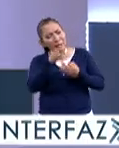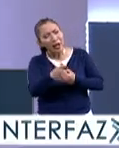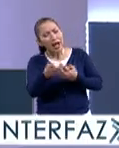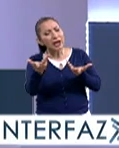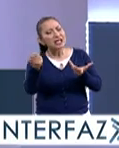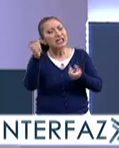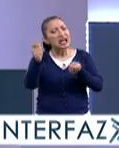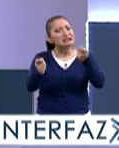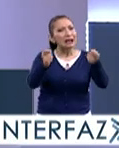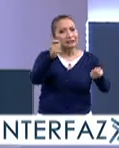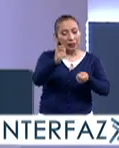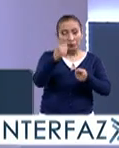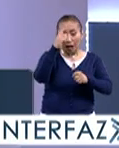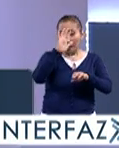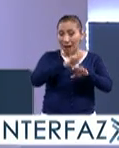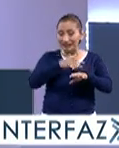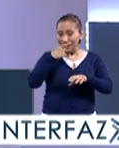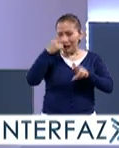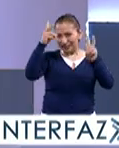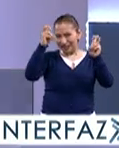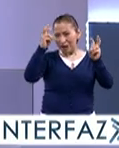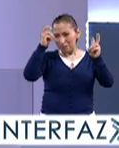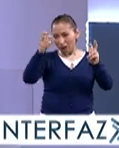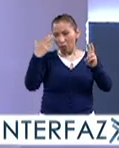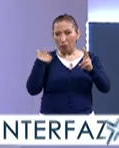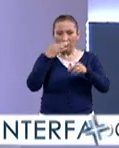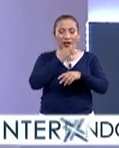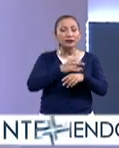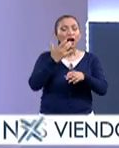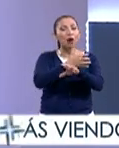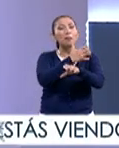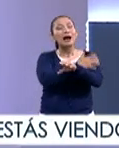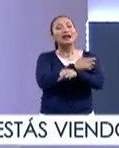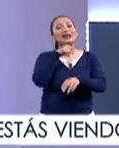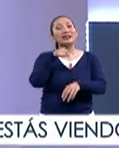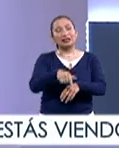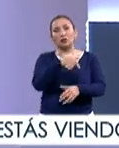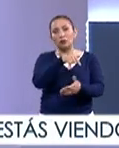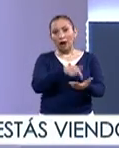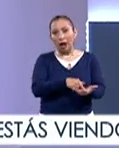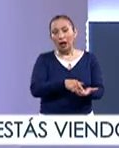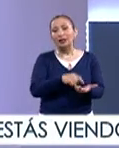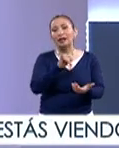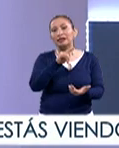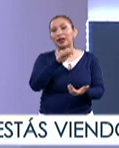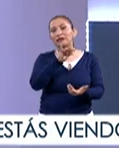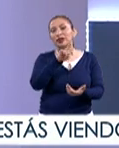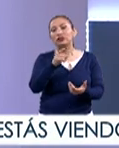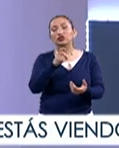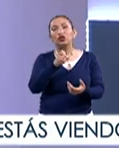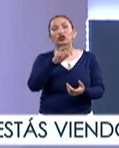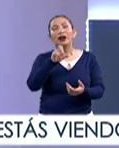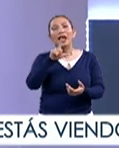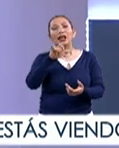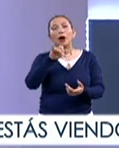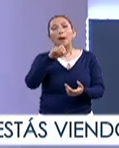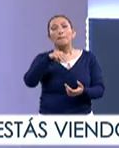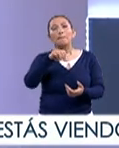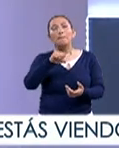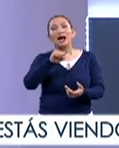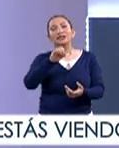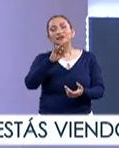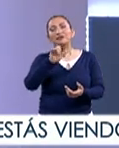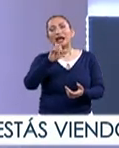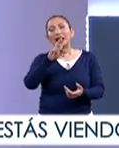e identificarse. Para profundizar sobre esta conmemoración nos acompaña en el estudio de Interfaz el doctor Elio Masferrer